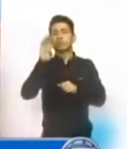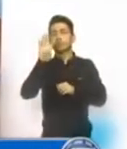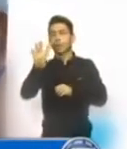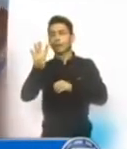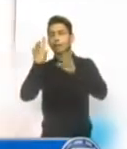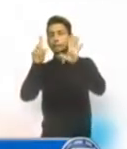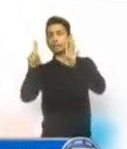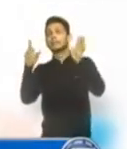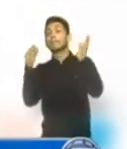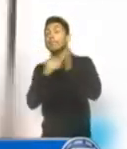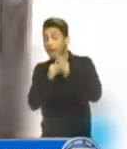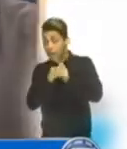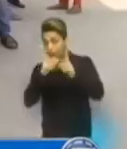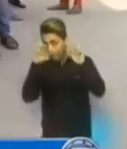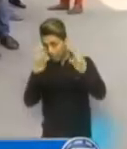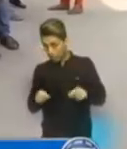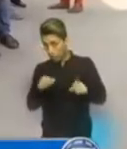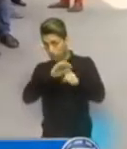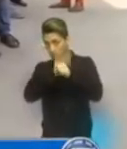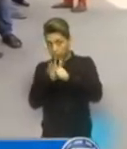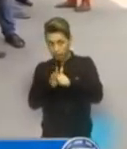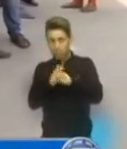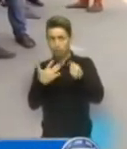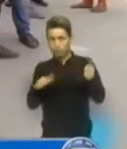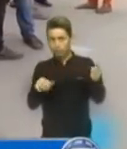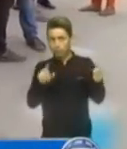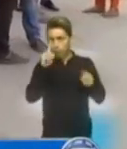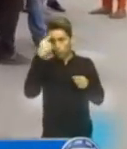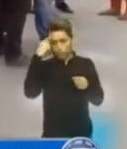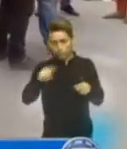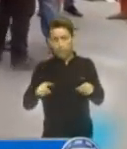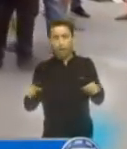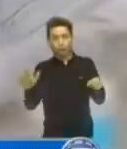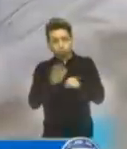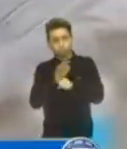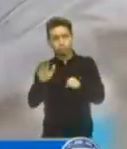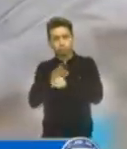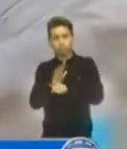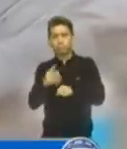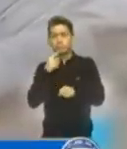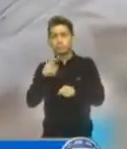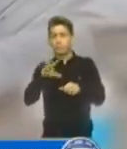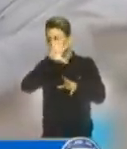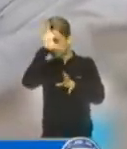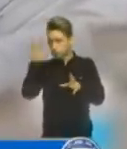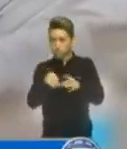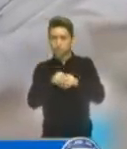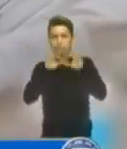346.786 en un periodo de 24 horas, para un total de 16.600.000, incluidas